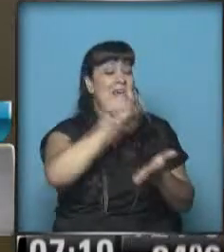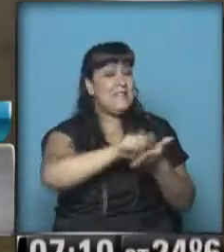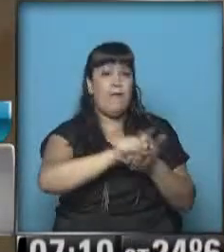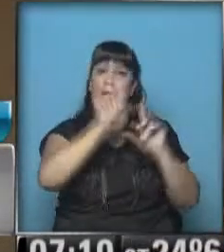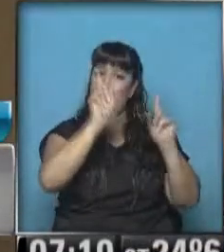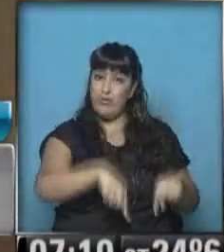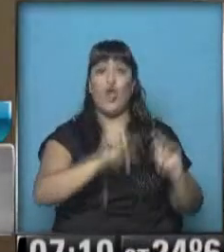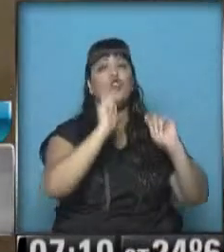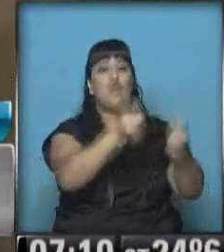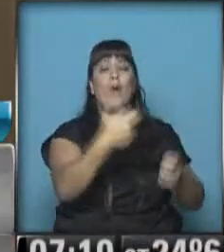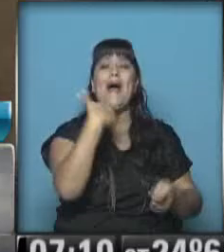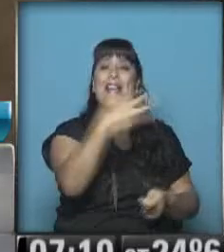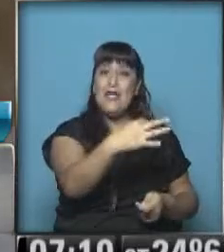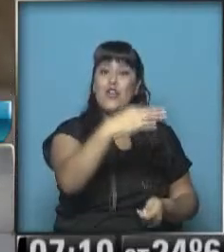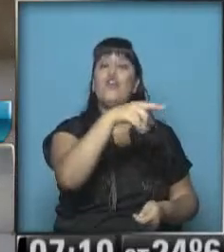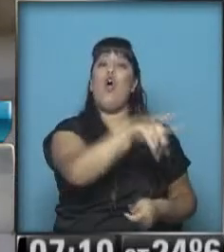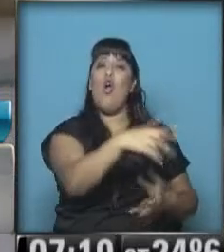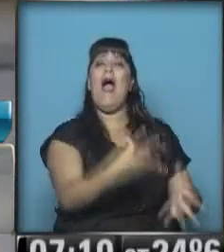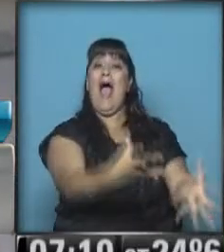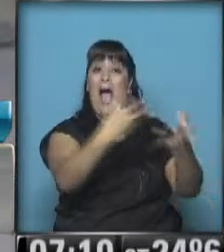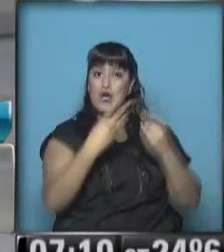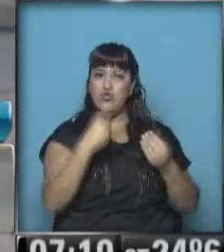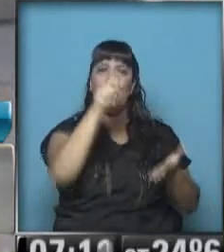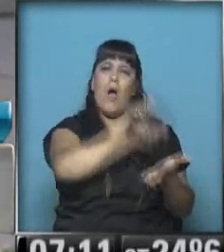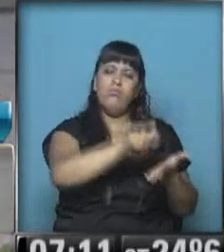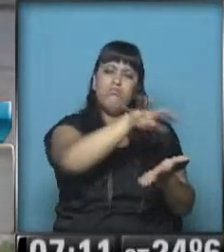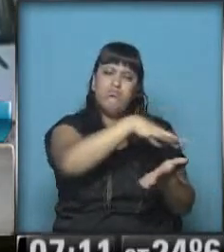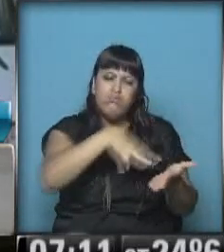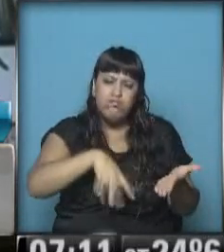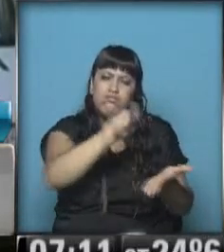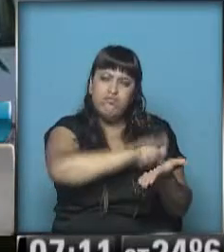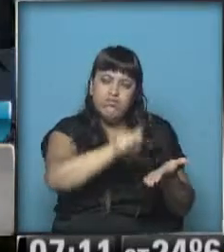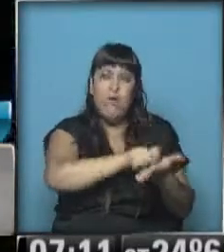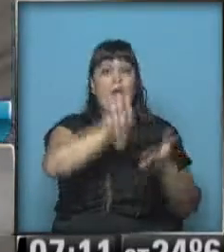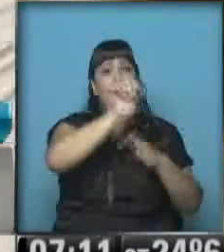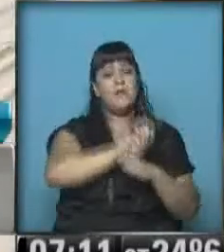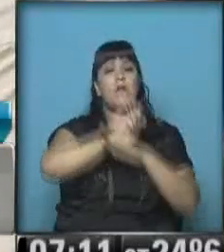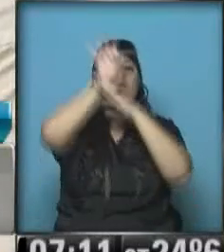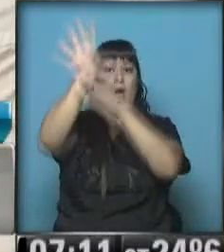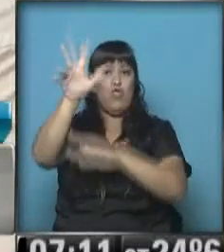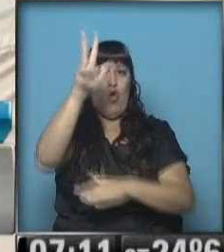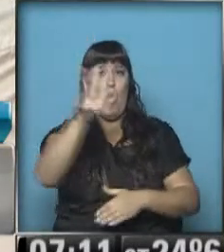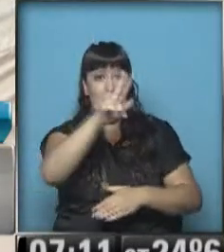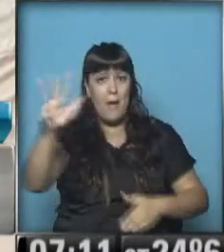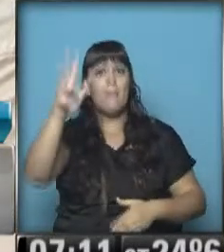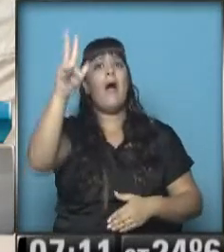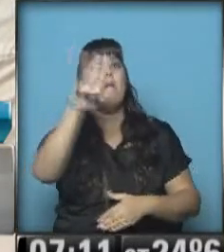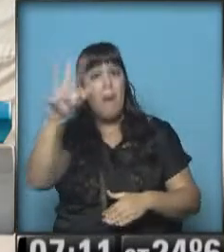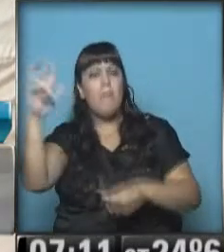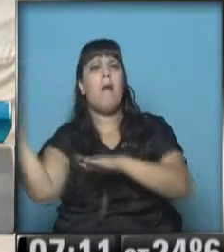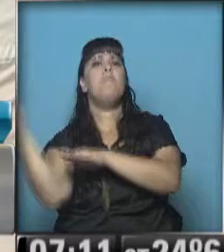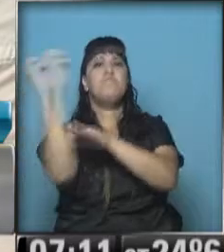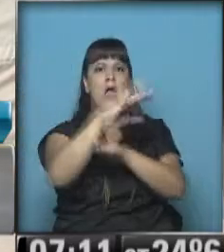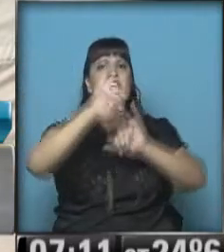hijo chiquito, fue quien la ayudó, hizo el texto, se la hizo llegar hasta el Vaticano y el Papa tuvo unas palabras hacia